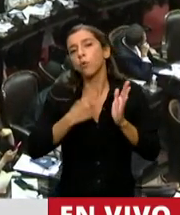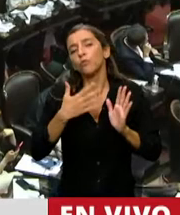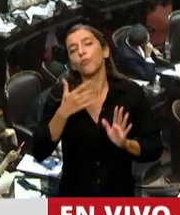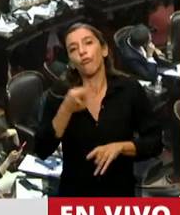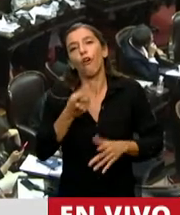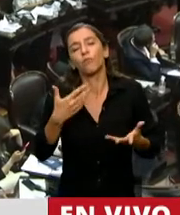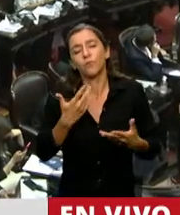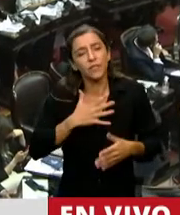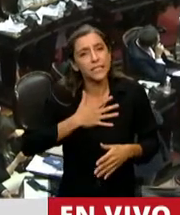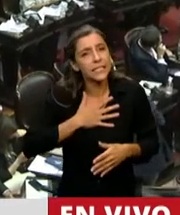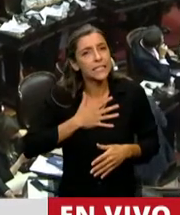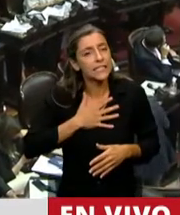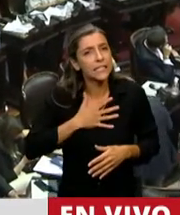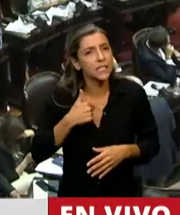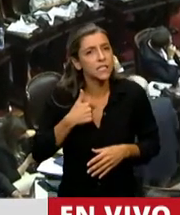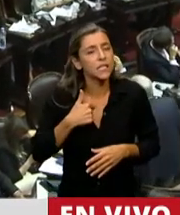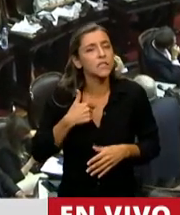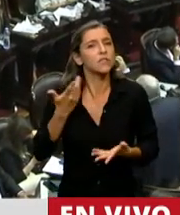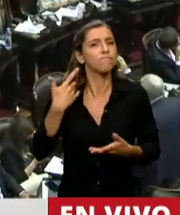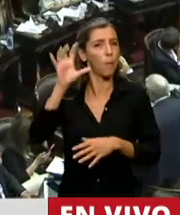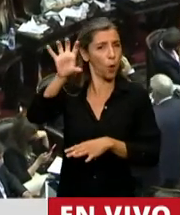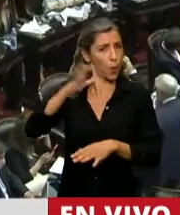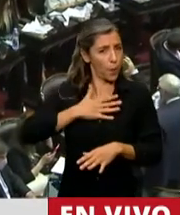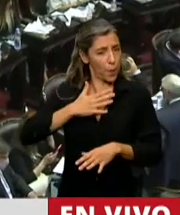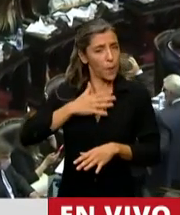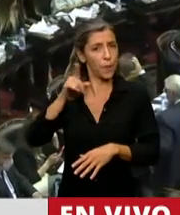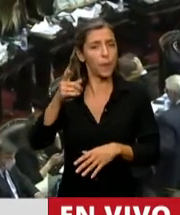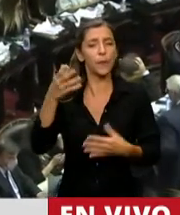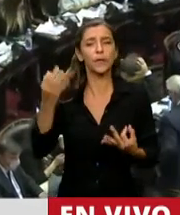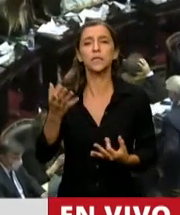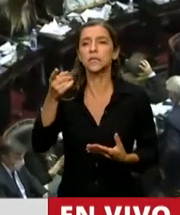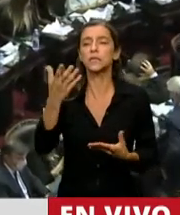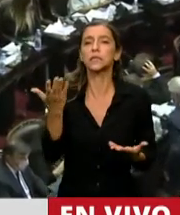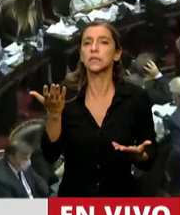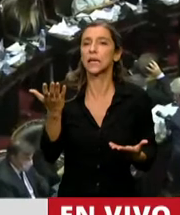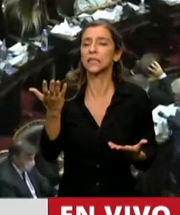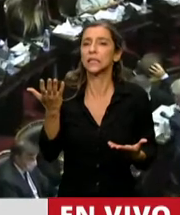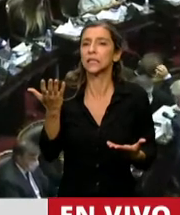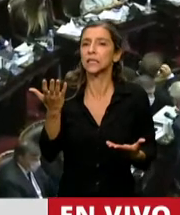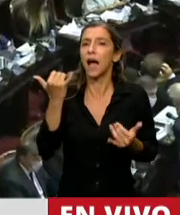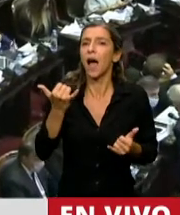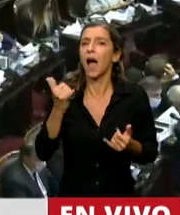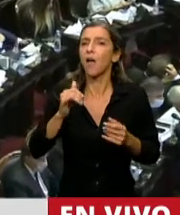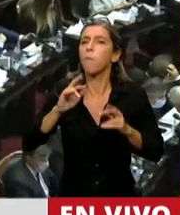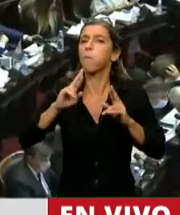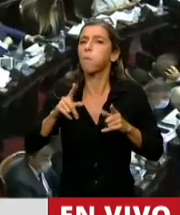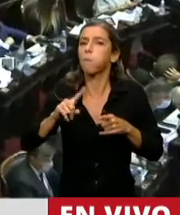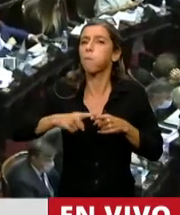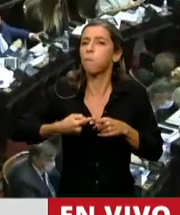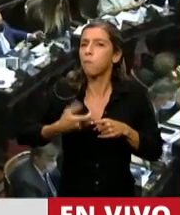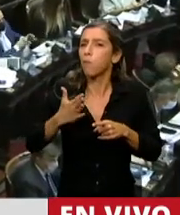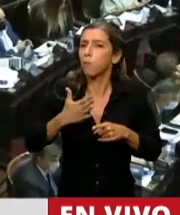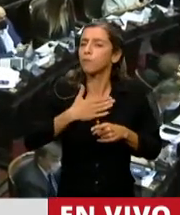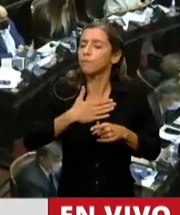que justamente tiene política de estados en no endeudarse, política de estados